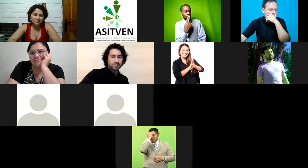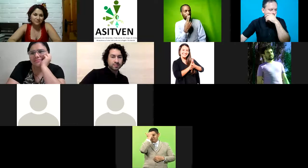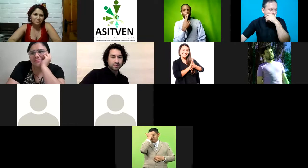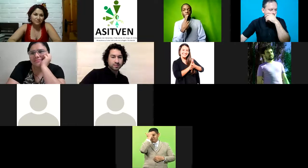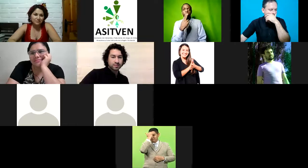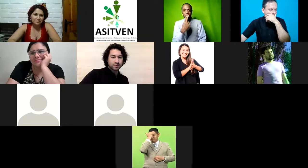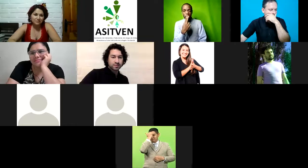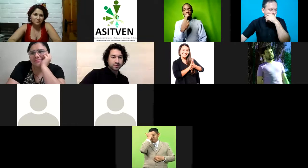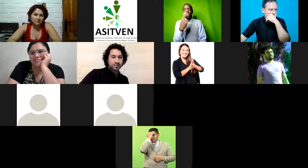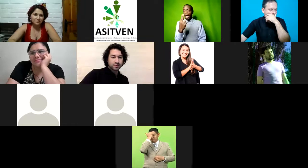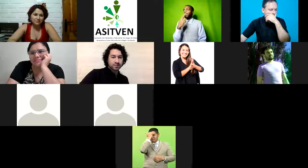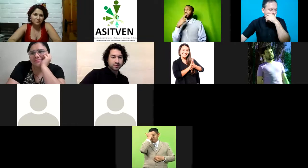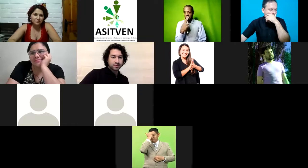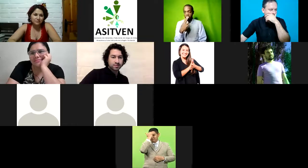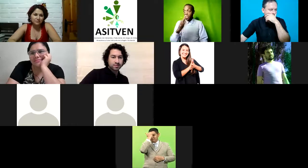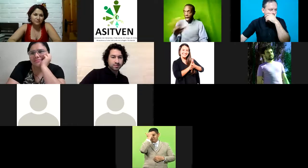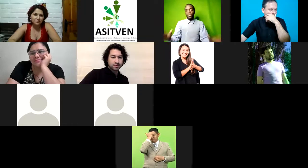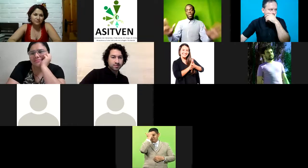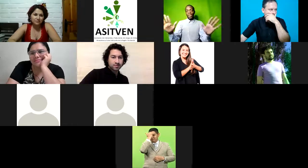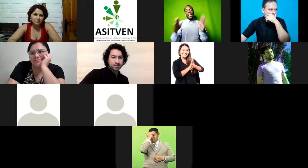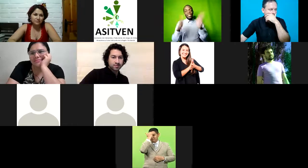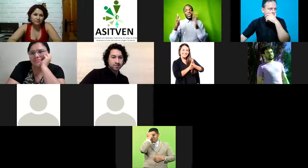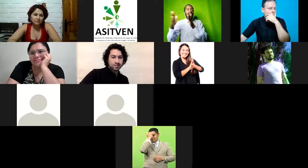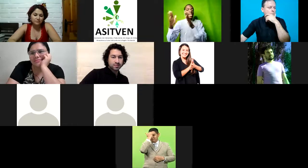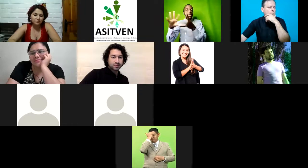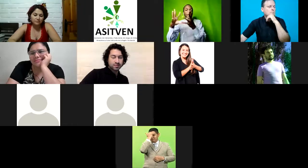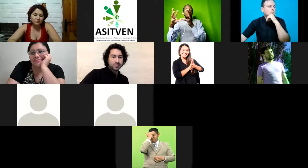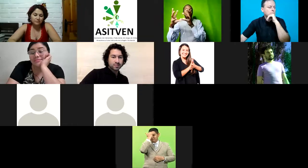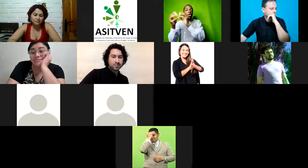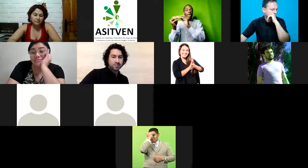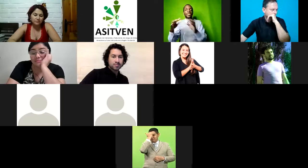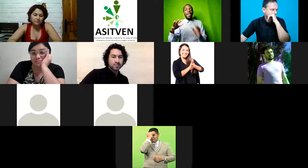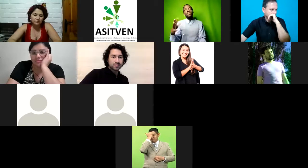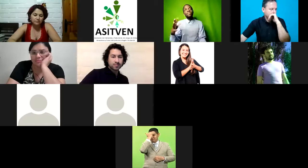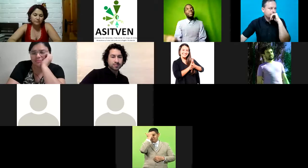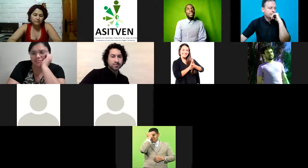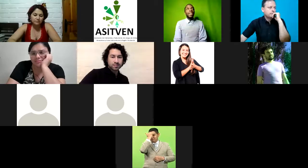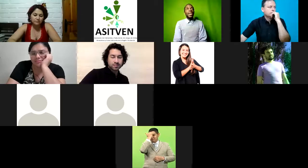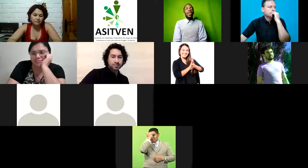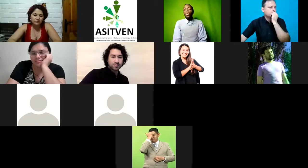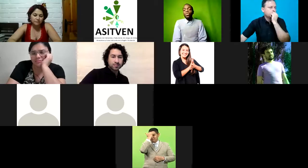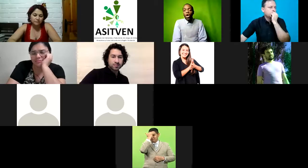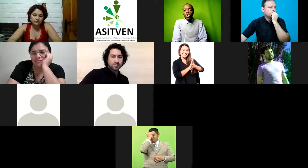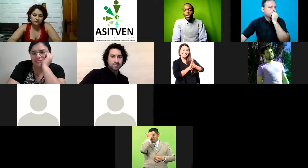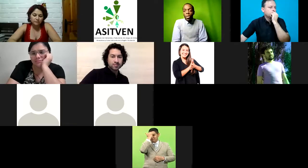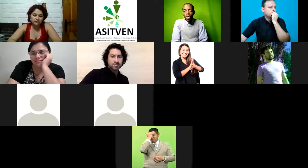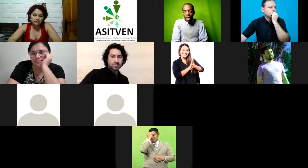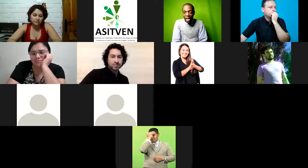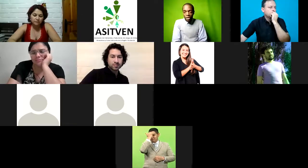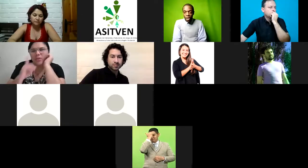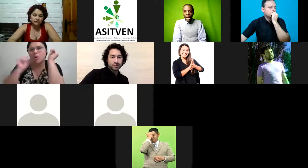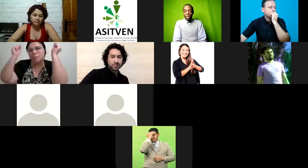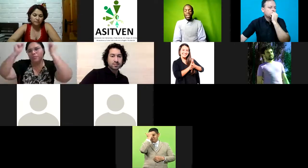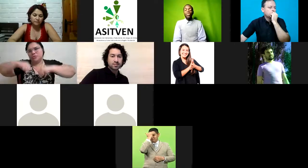Esta, pitaje, ya. Y así, entonces allí ya logra ser como todo, o sea, como todas